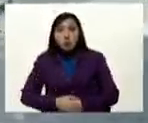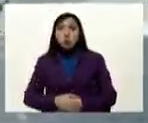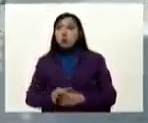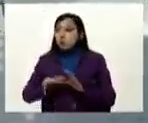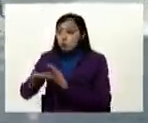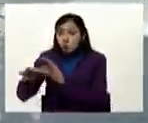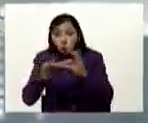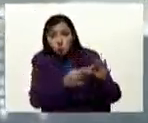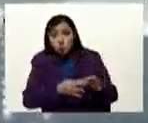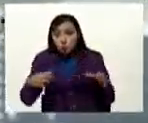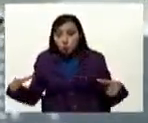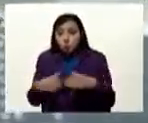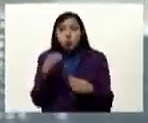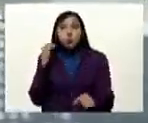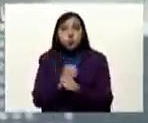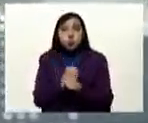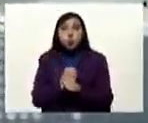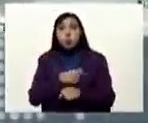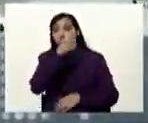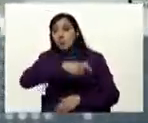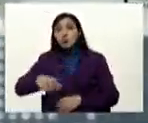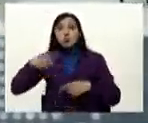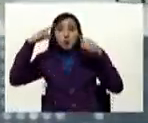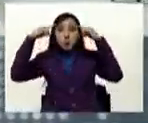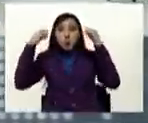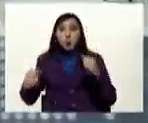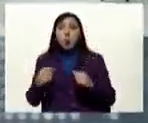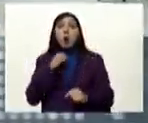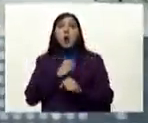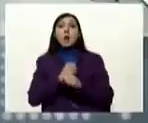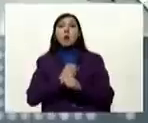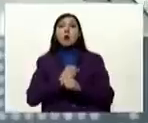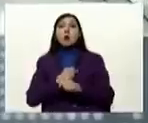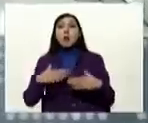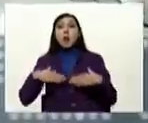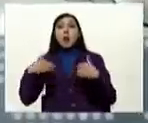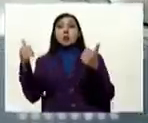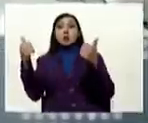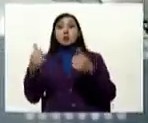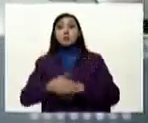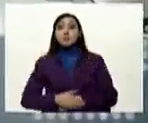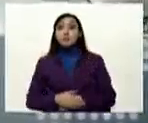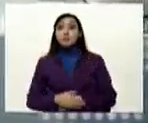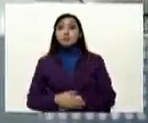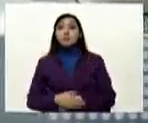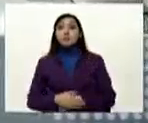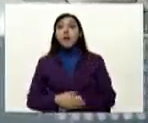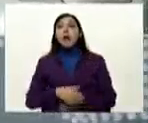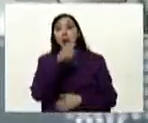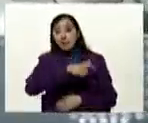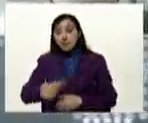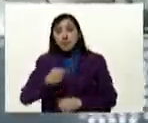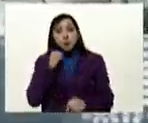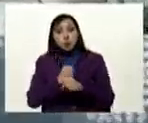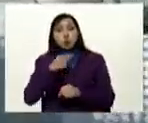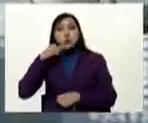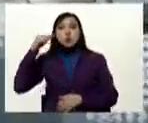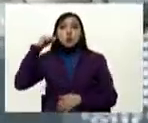colectivo de tantos profesionales y trabajadores de la salud, de tantas trabajadoras de la